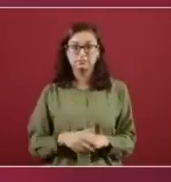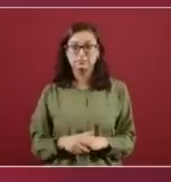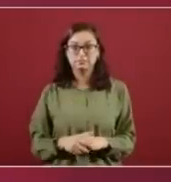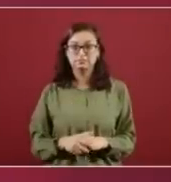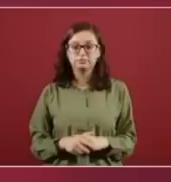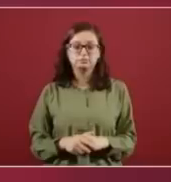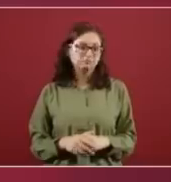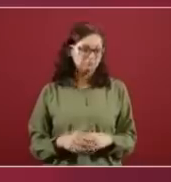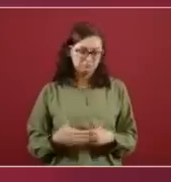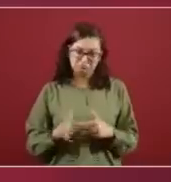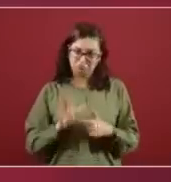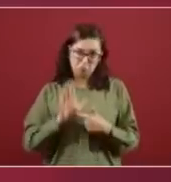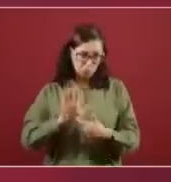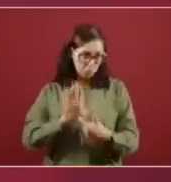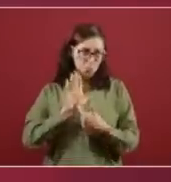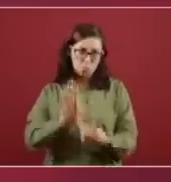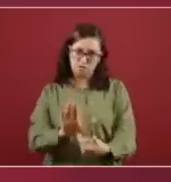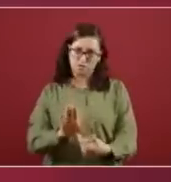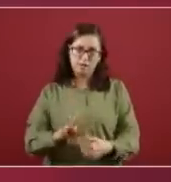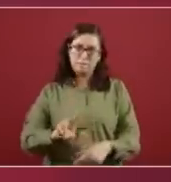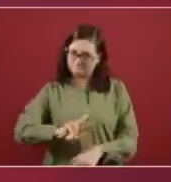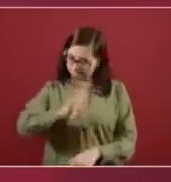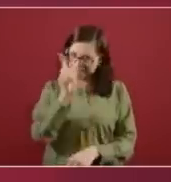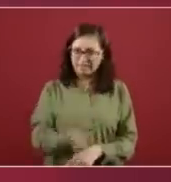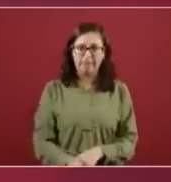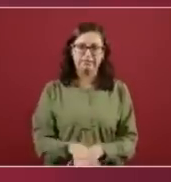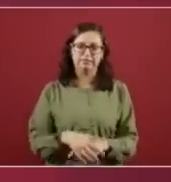al descubierto que se ventile